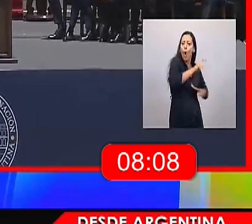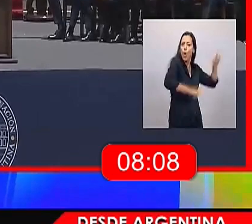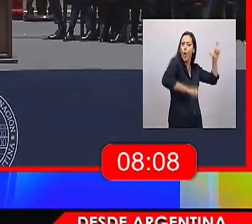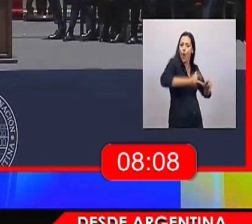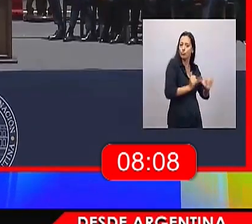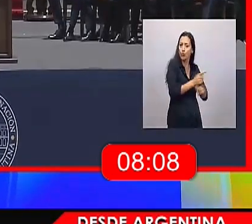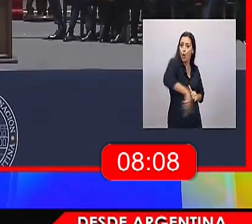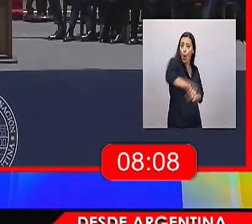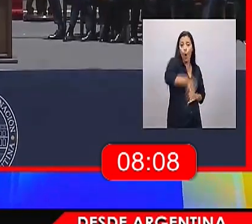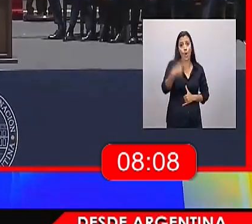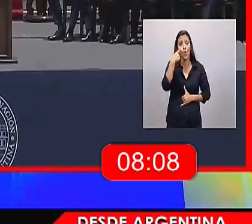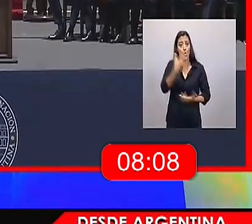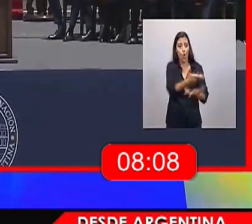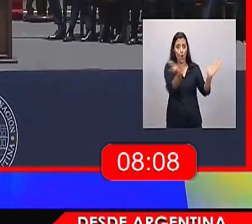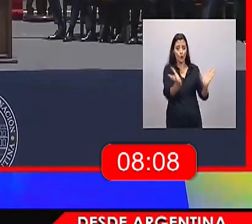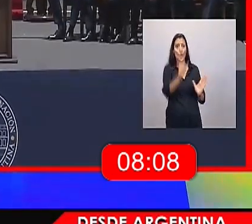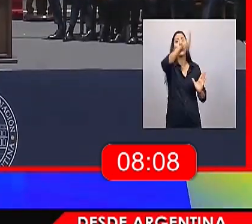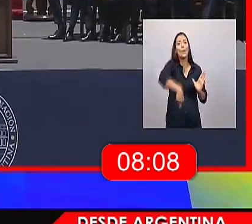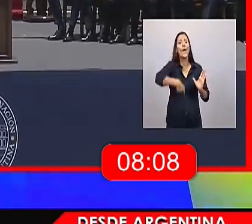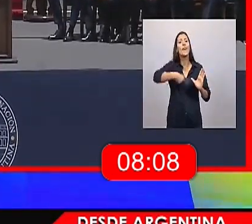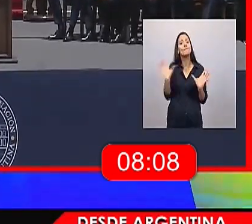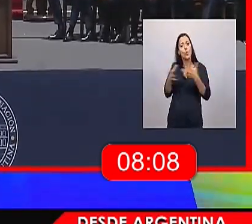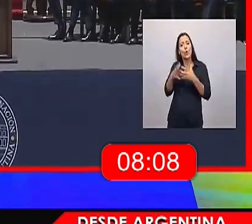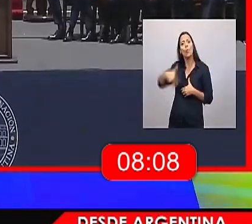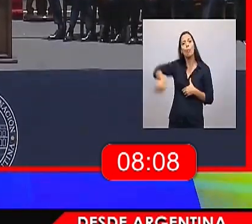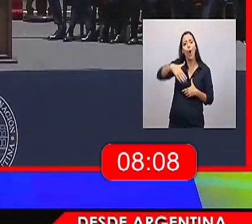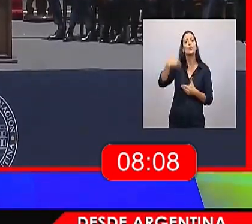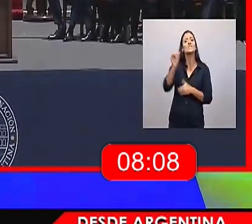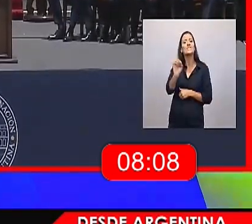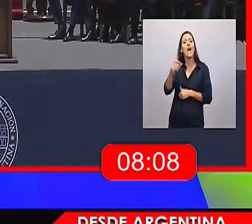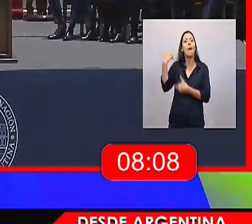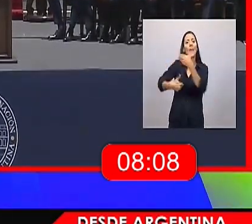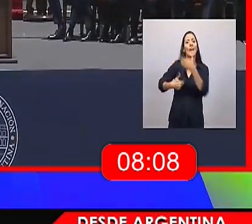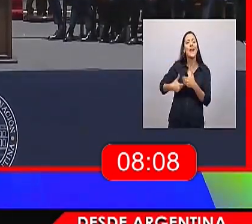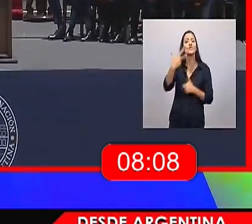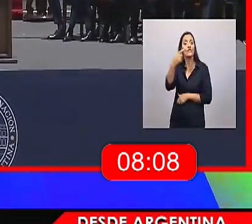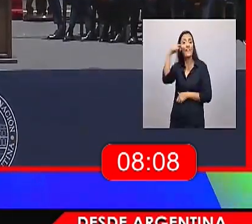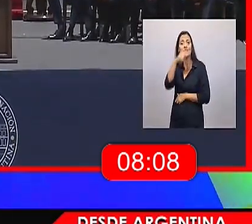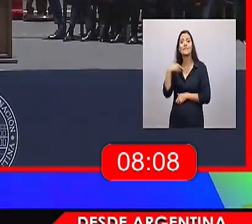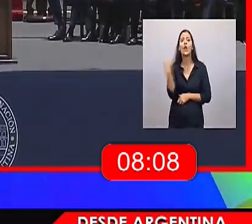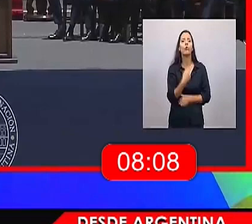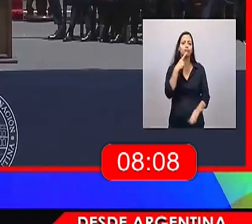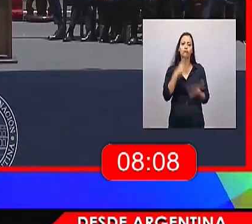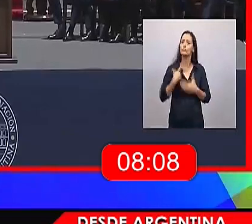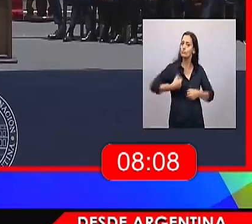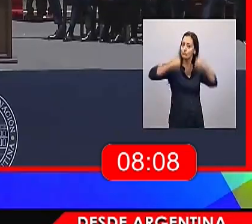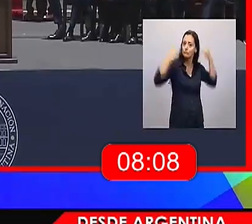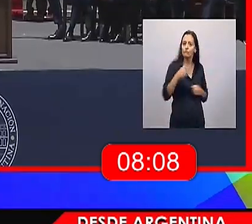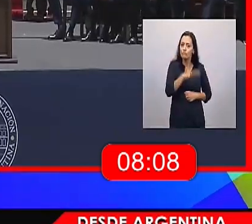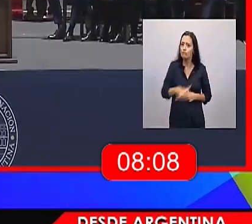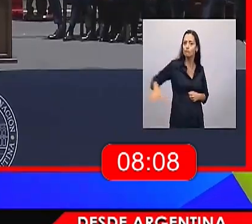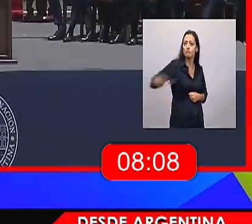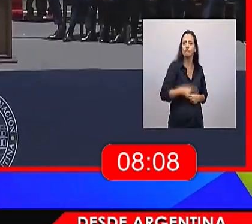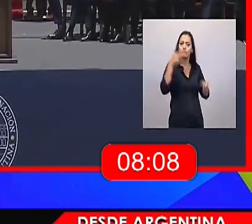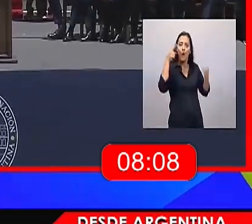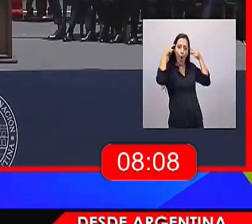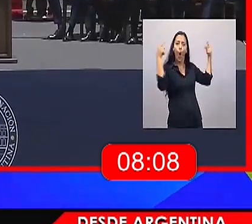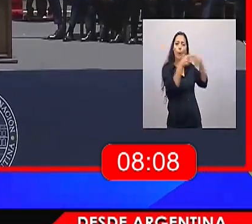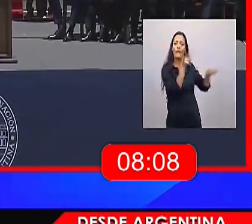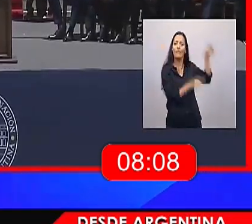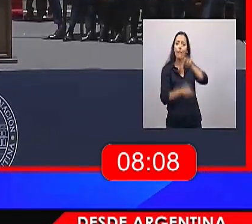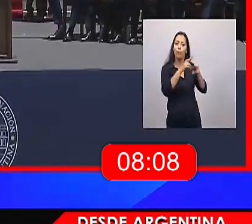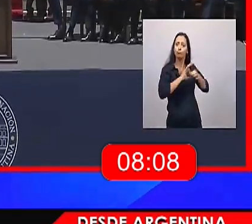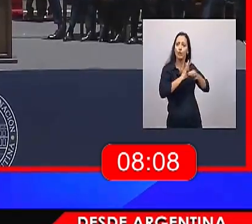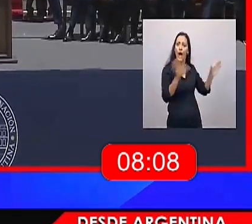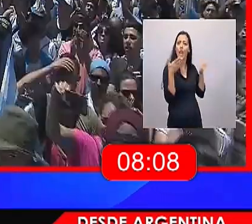haya sido afectada. En este caso, la población argentina, ¿qué es lo que comenta al respecto?